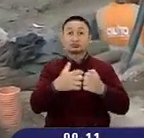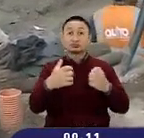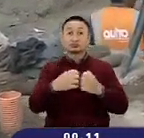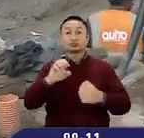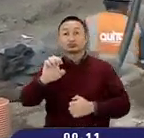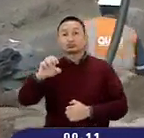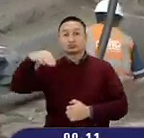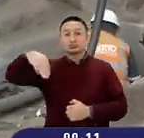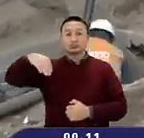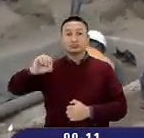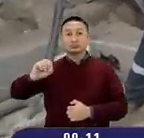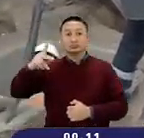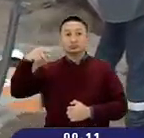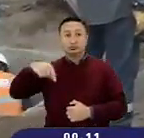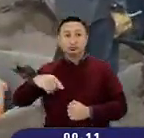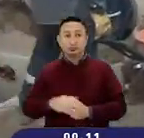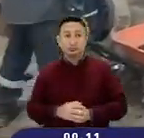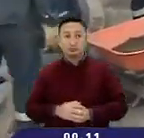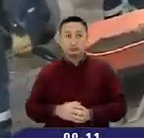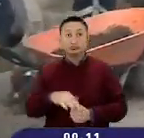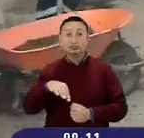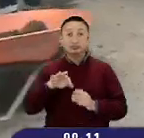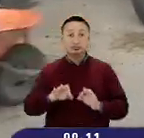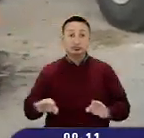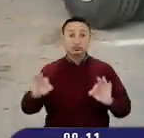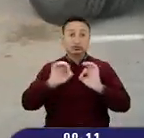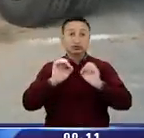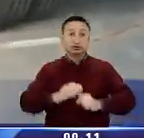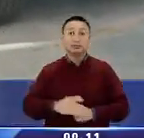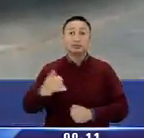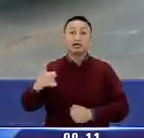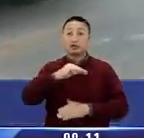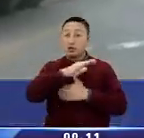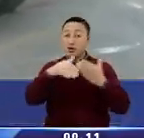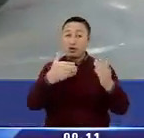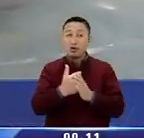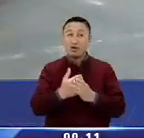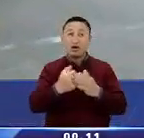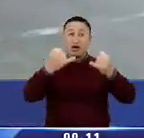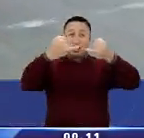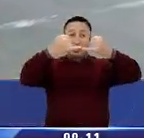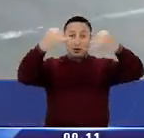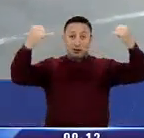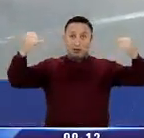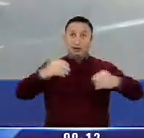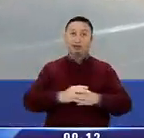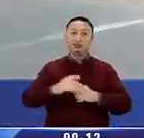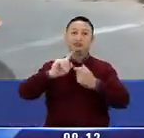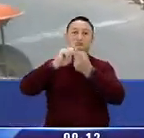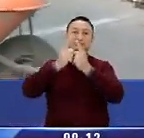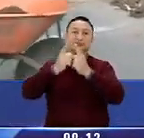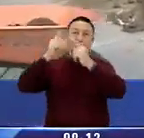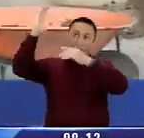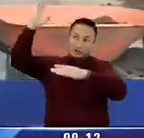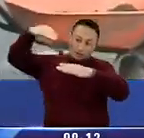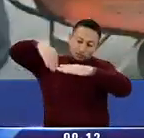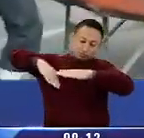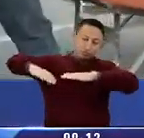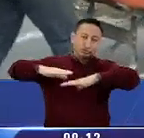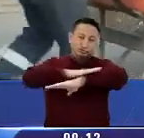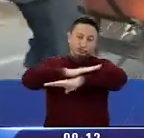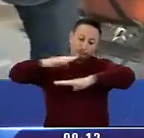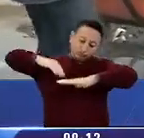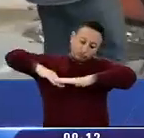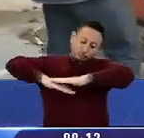obras públicas. Lo importante acá es el soterramiento de cables para evitar esos molestosos tallarines que también